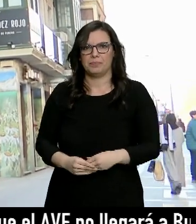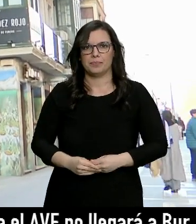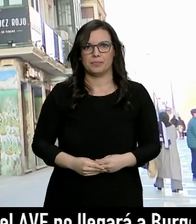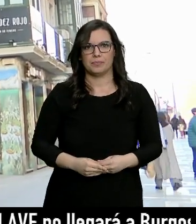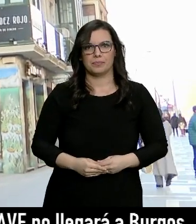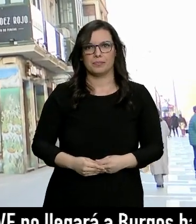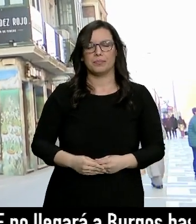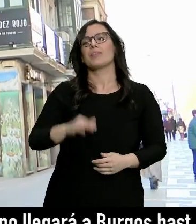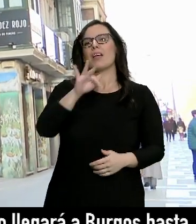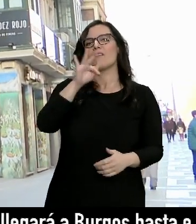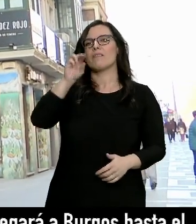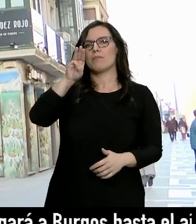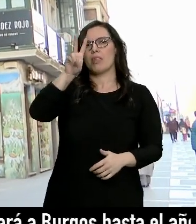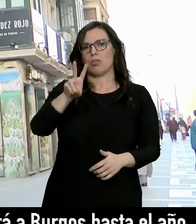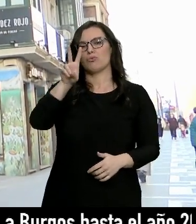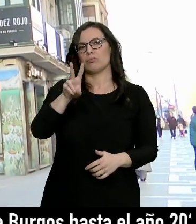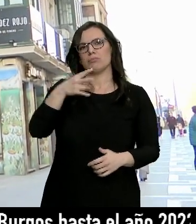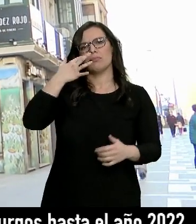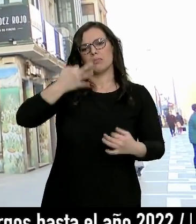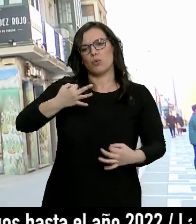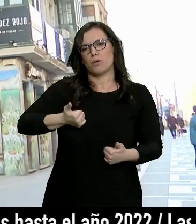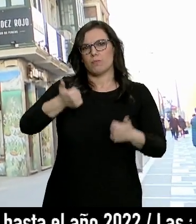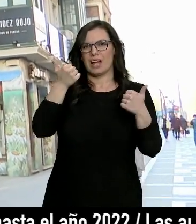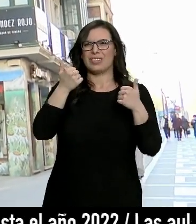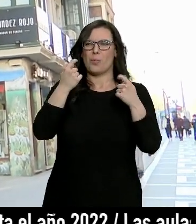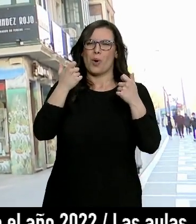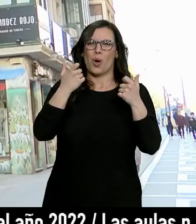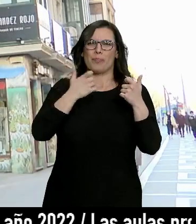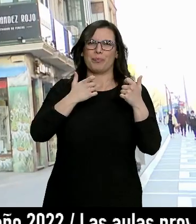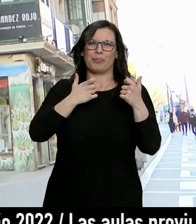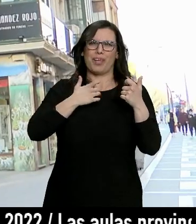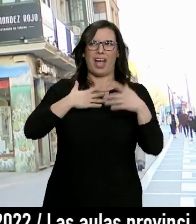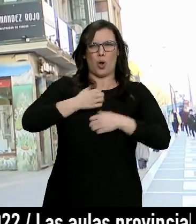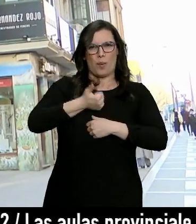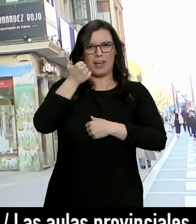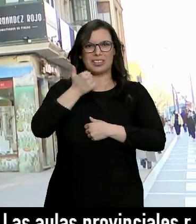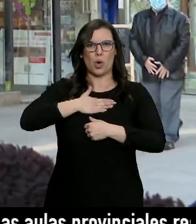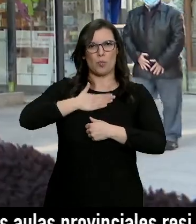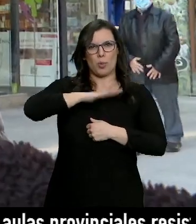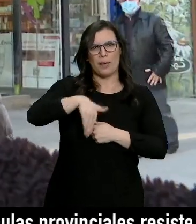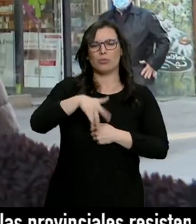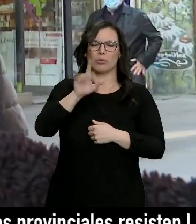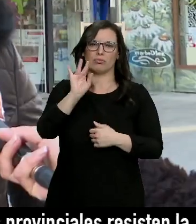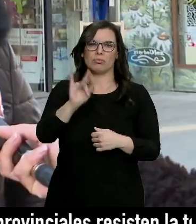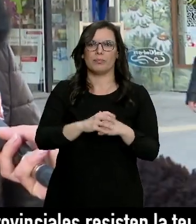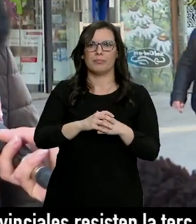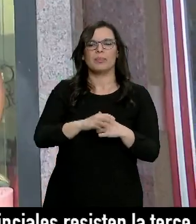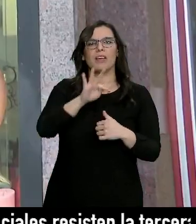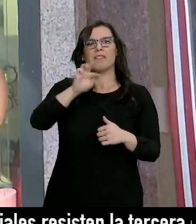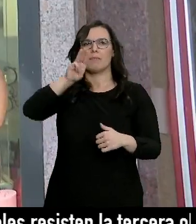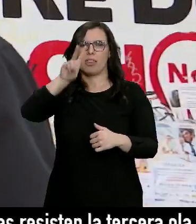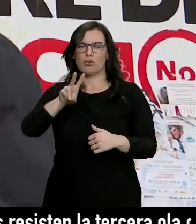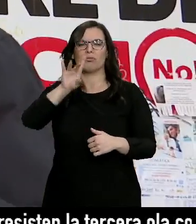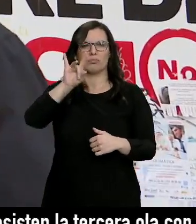La FFP2, la noto más segura, aprieta un poquito más, es un poco más agobiante, pero esa es la que suelo usar. La FP2. La